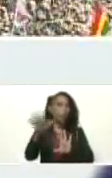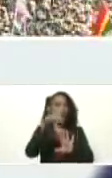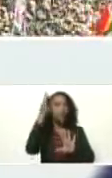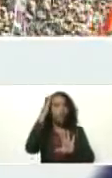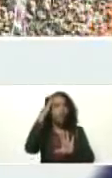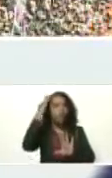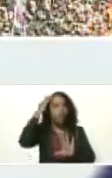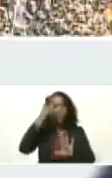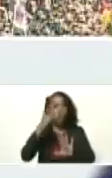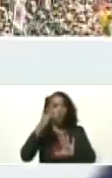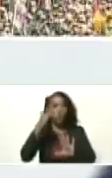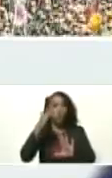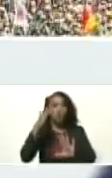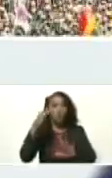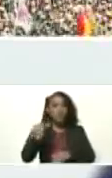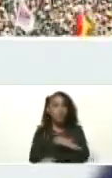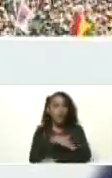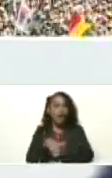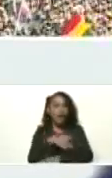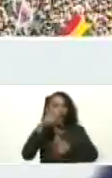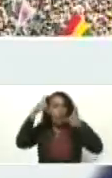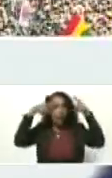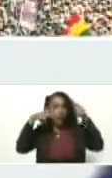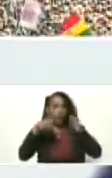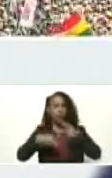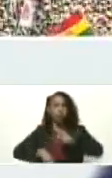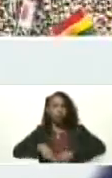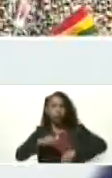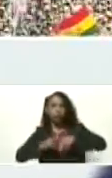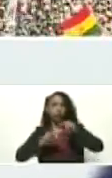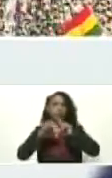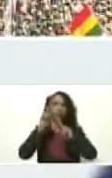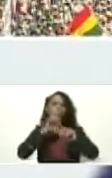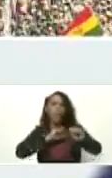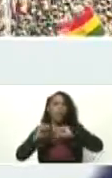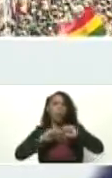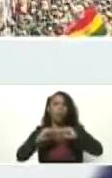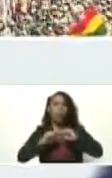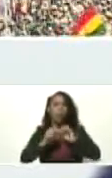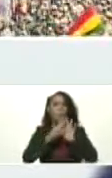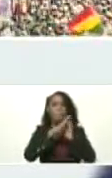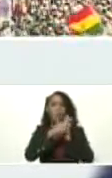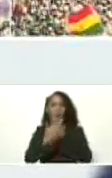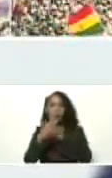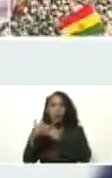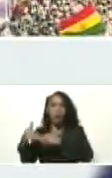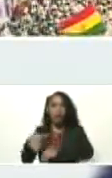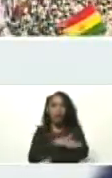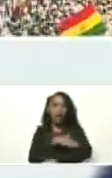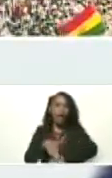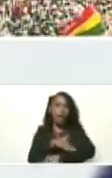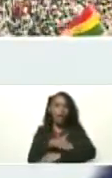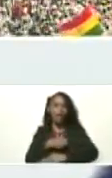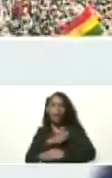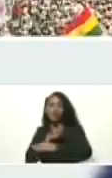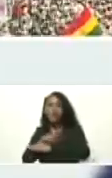Comandante Chávez salió a la calle a construir un poderoso movimiento popular, barrio por barrio, calle por calle.